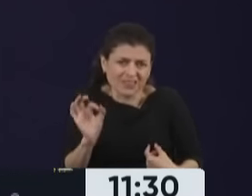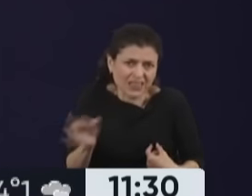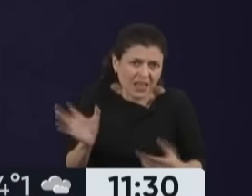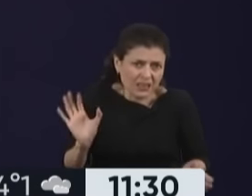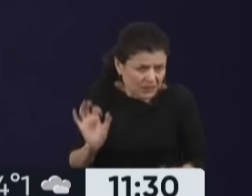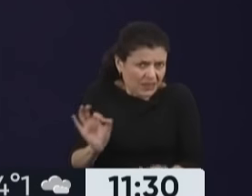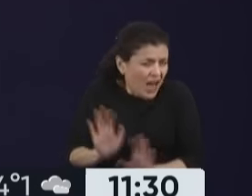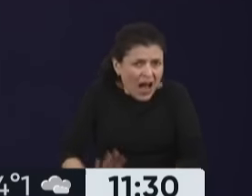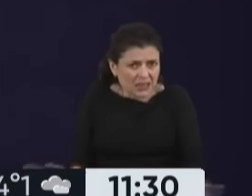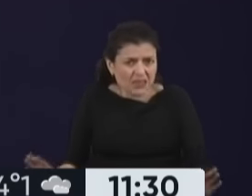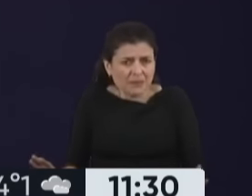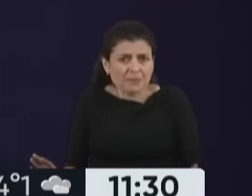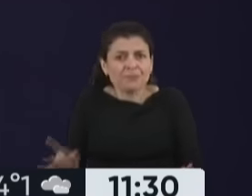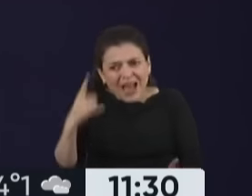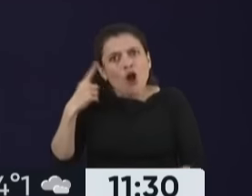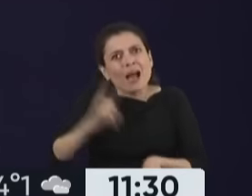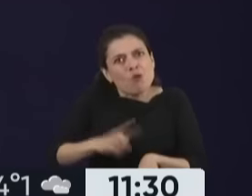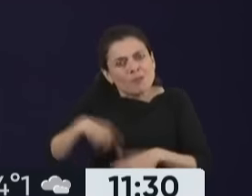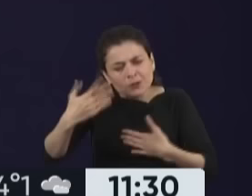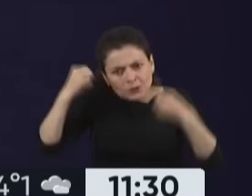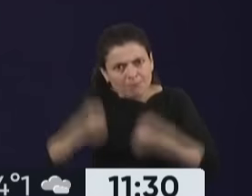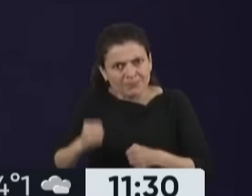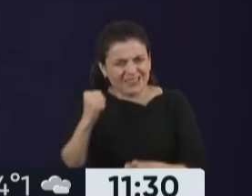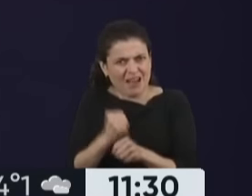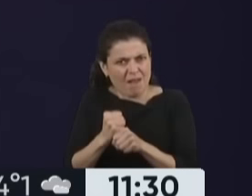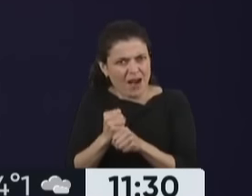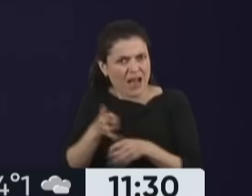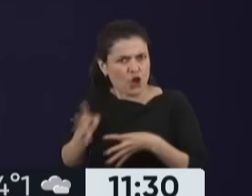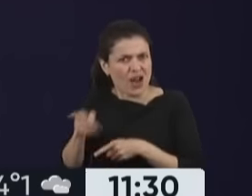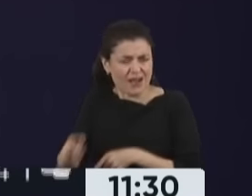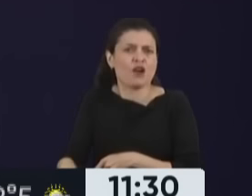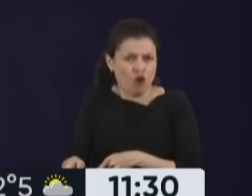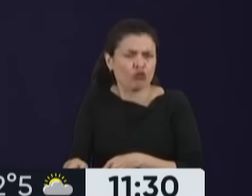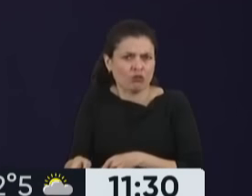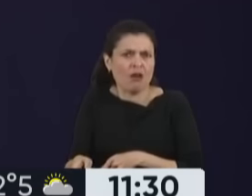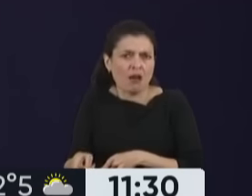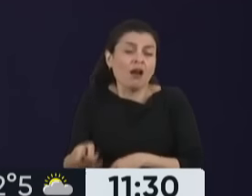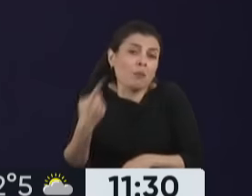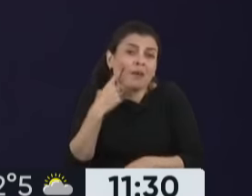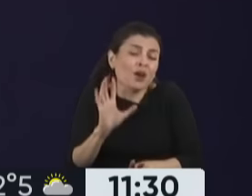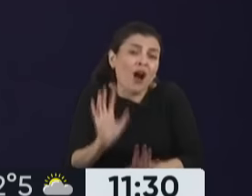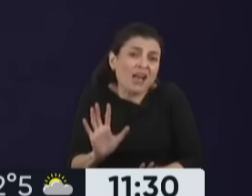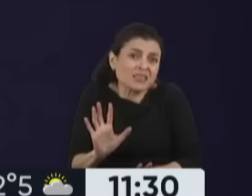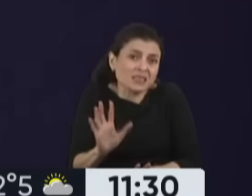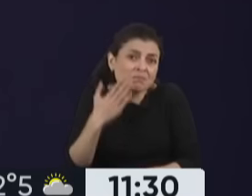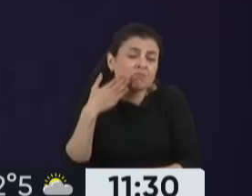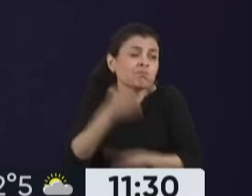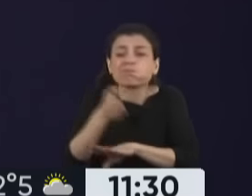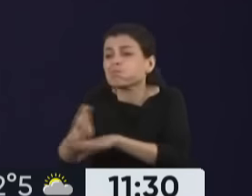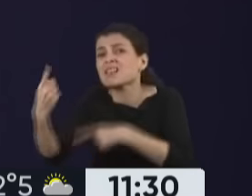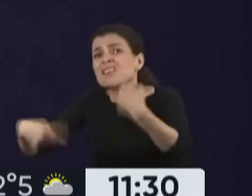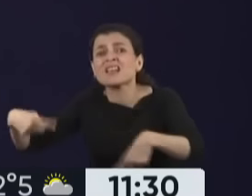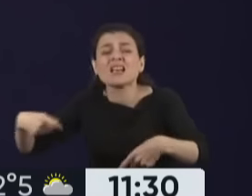que efectivamente estamos en un contexto inflacionario y que esas cosas efectivamente son así. No sé puntualmente